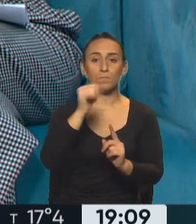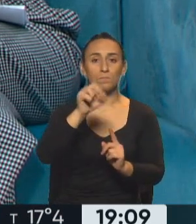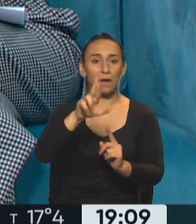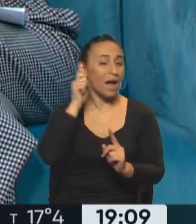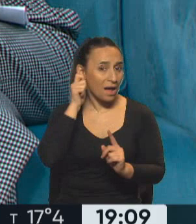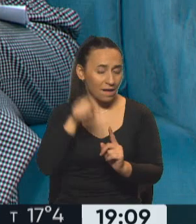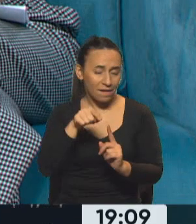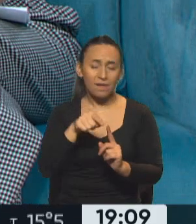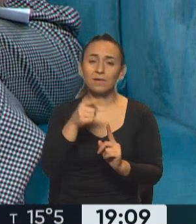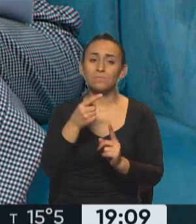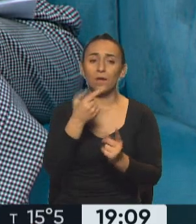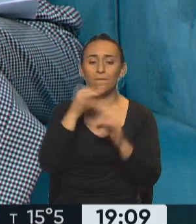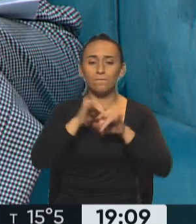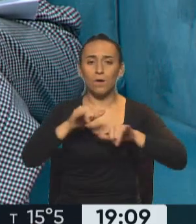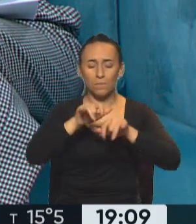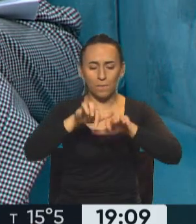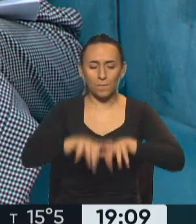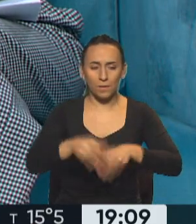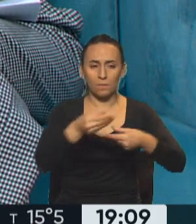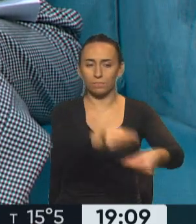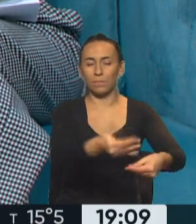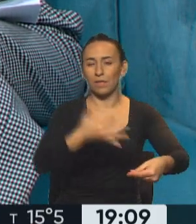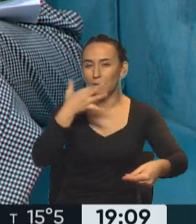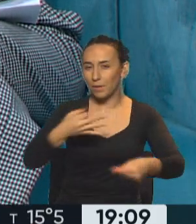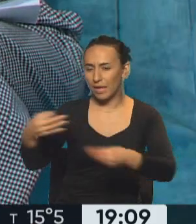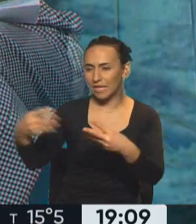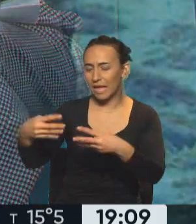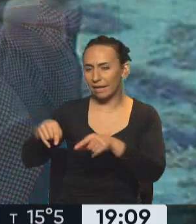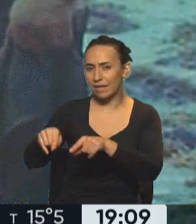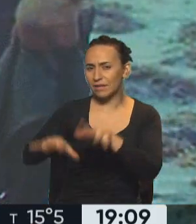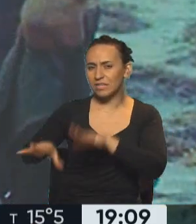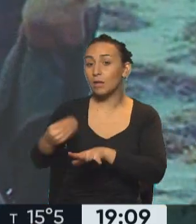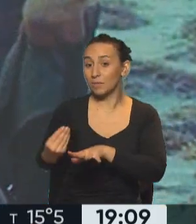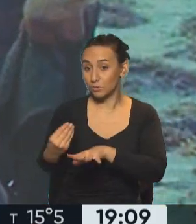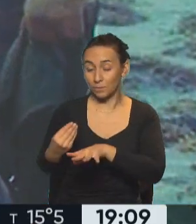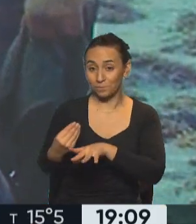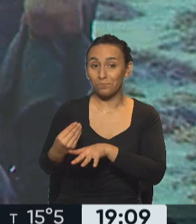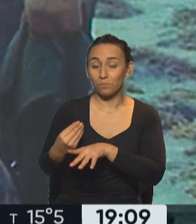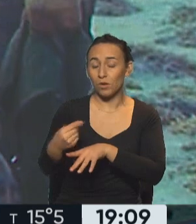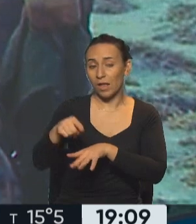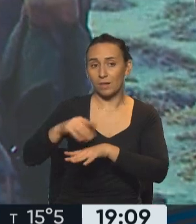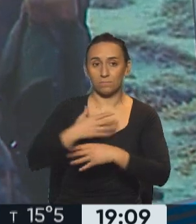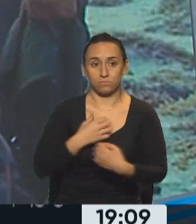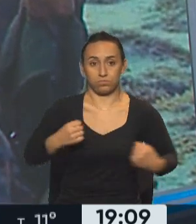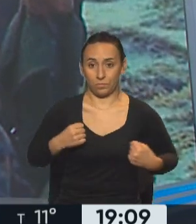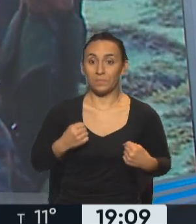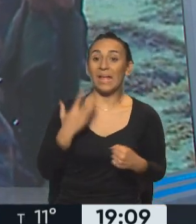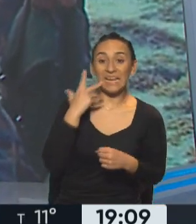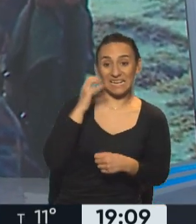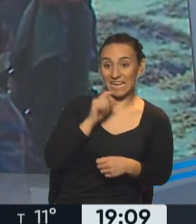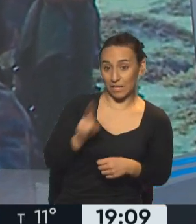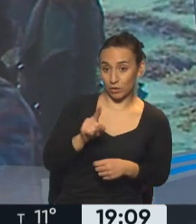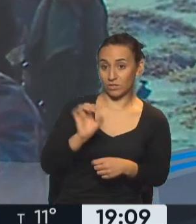pasó realmente en las islas en tiempos bélicos? Su nieto Juan hoy es un hombre que levanta la bandera no solo de